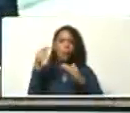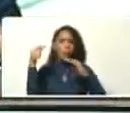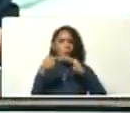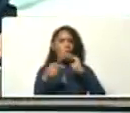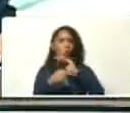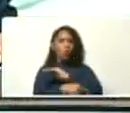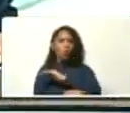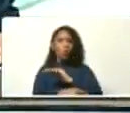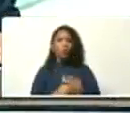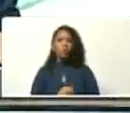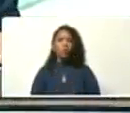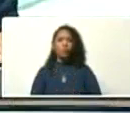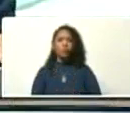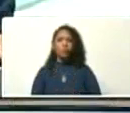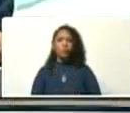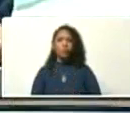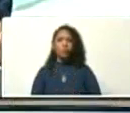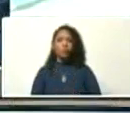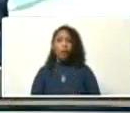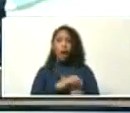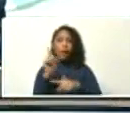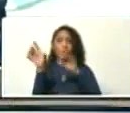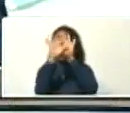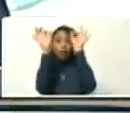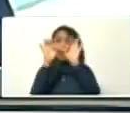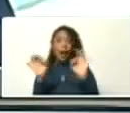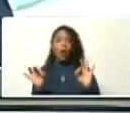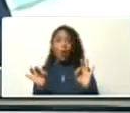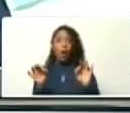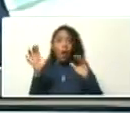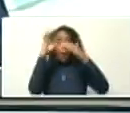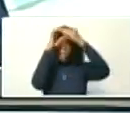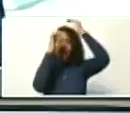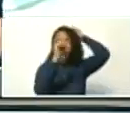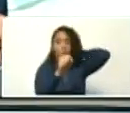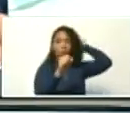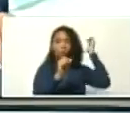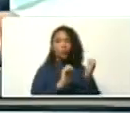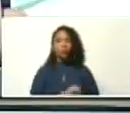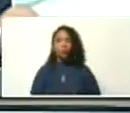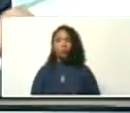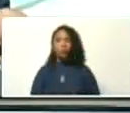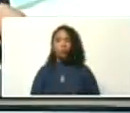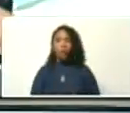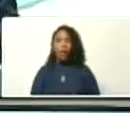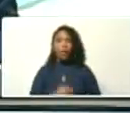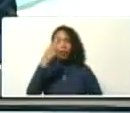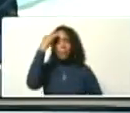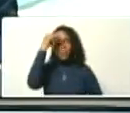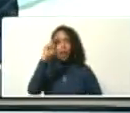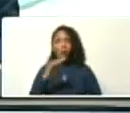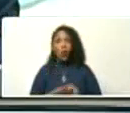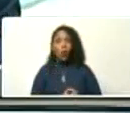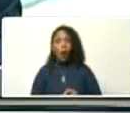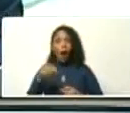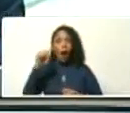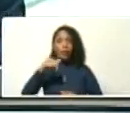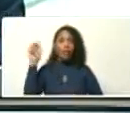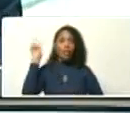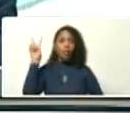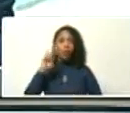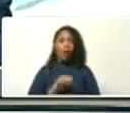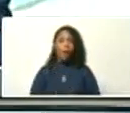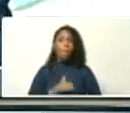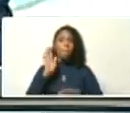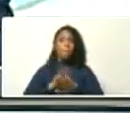profundamente estos regalos al embajador de México en Venezuela.